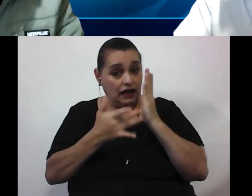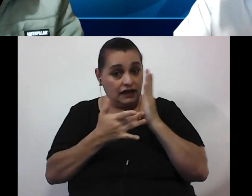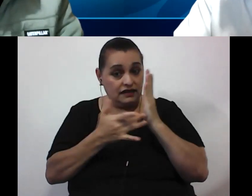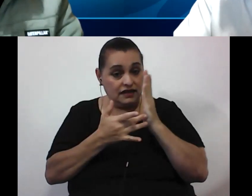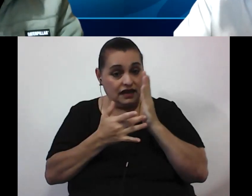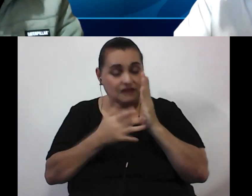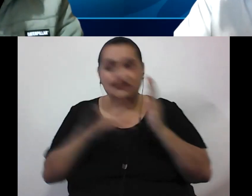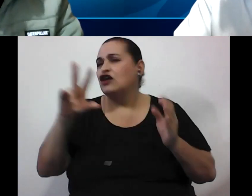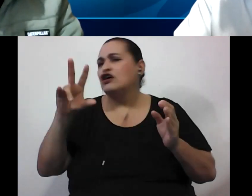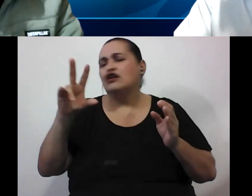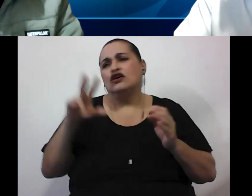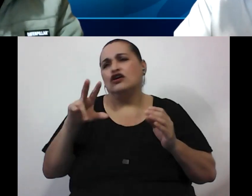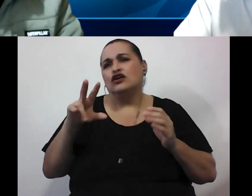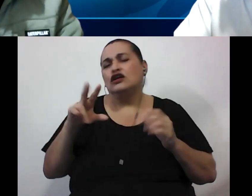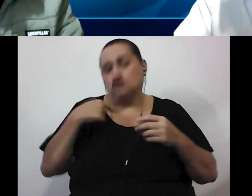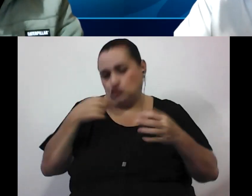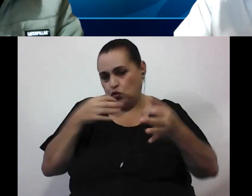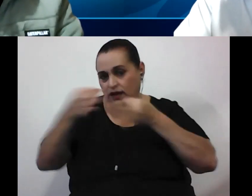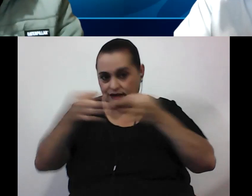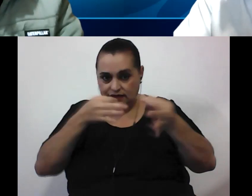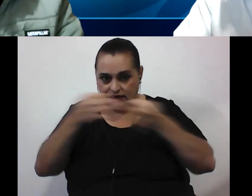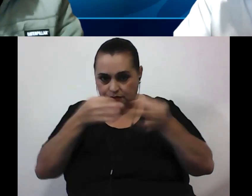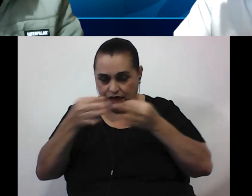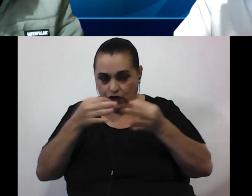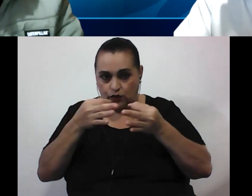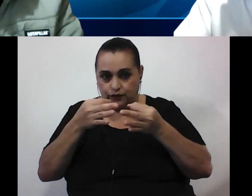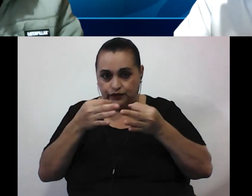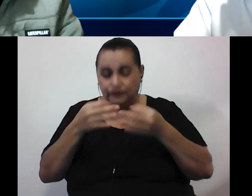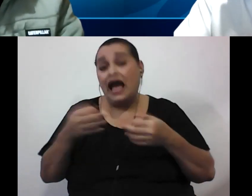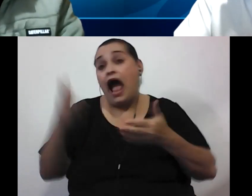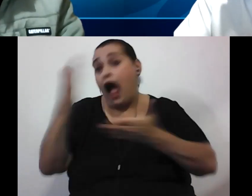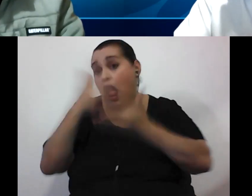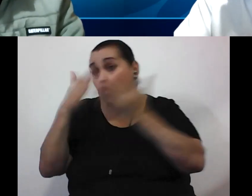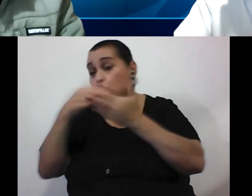no tienen por qué saberlo, pero se los voy a explicar. En el caso de que haya colegas, sí lo sabrán.